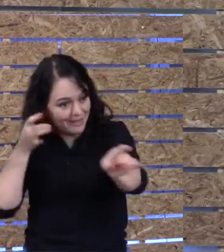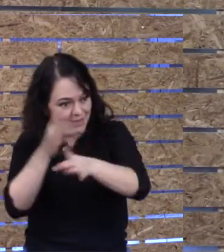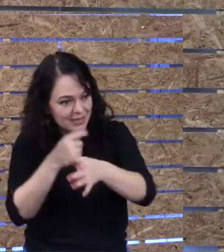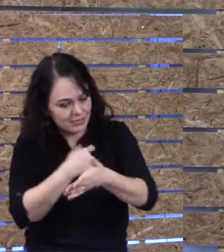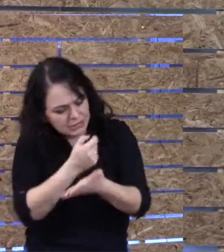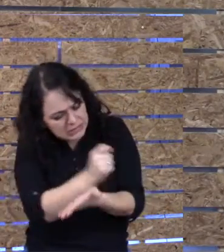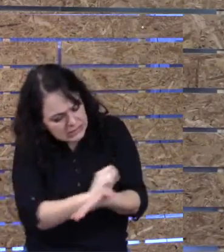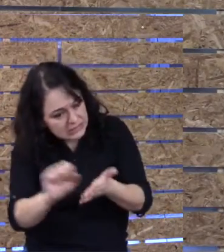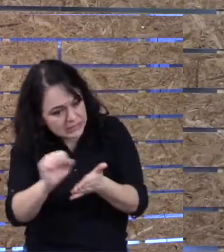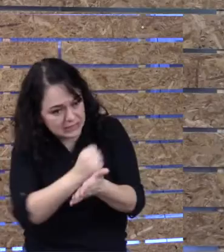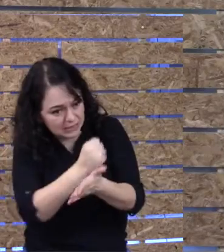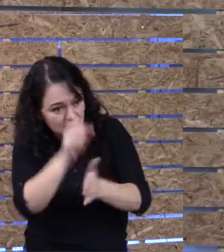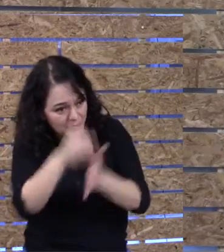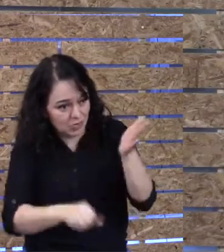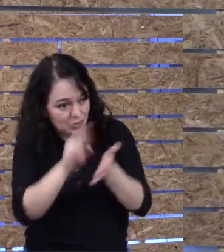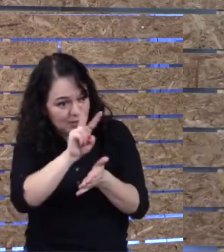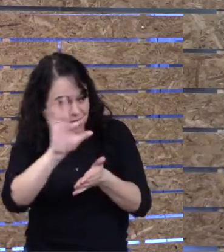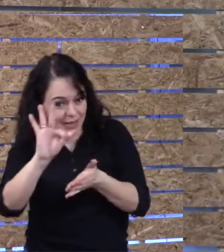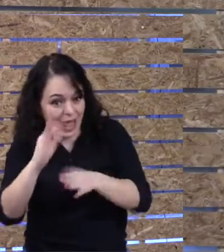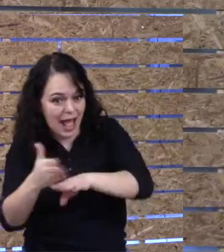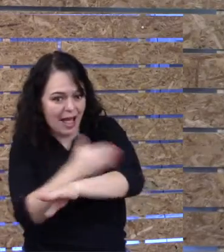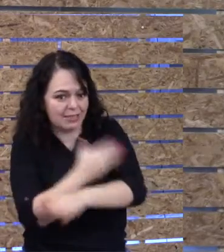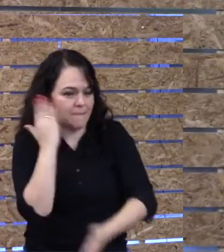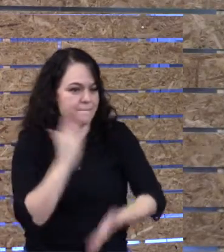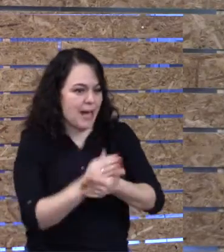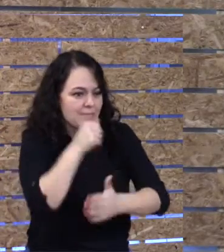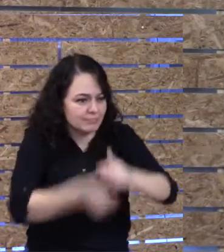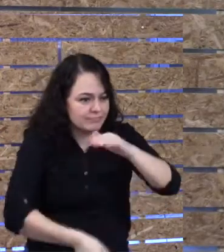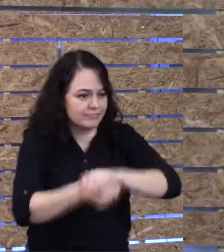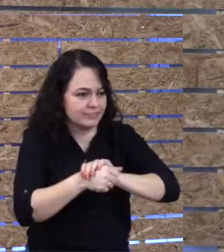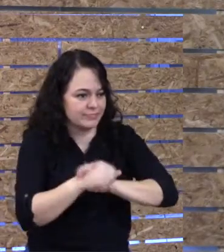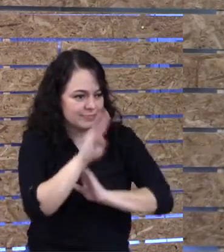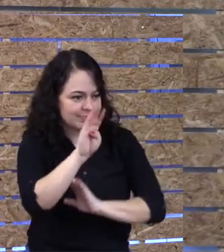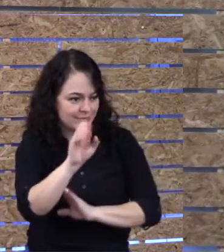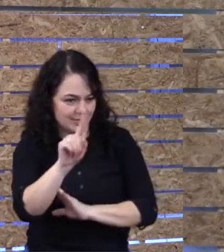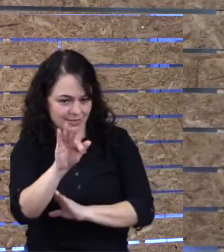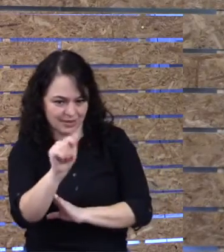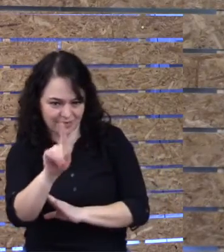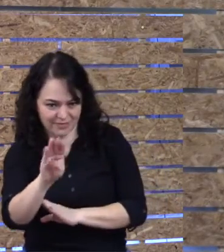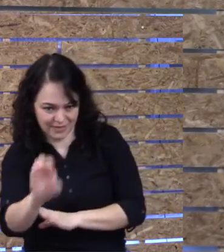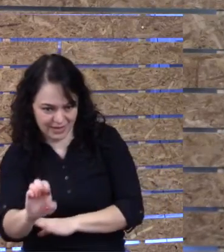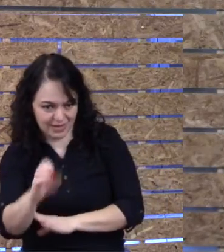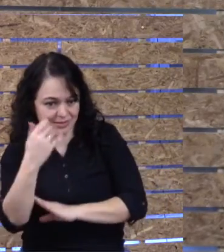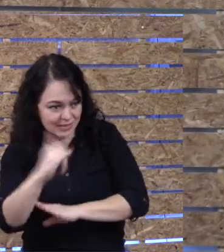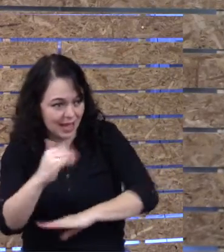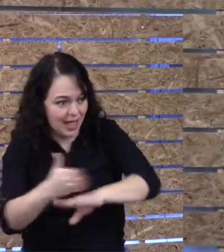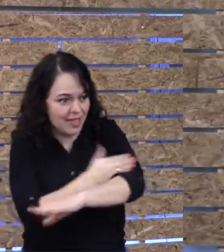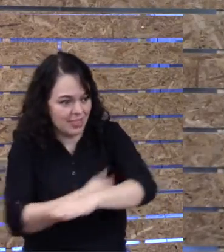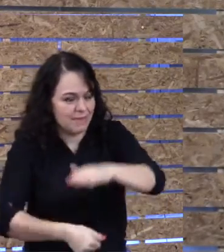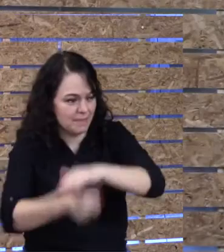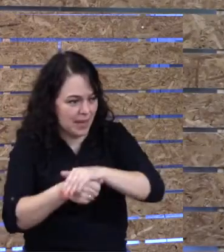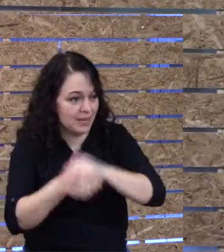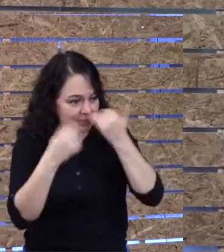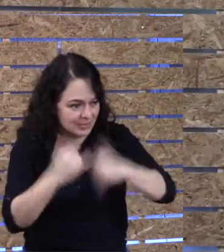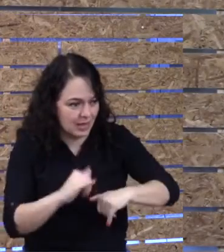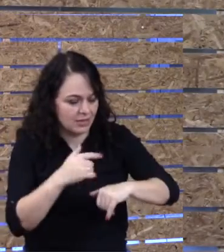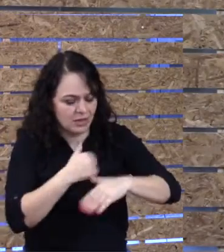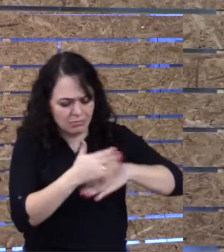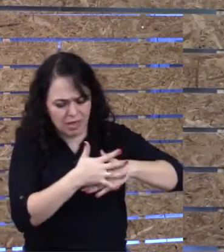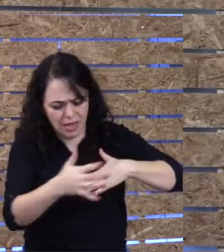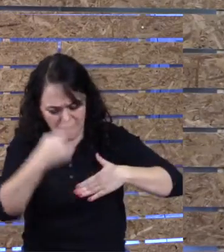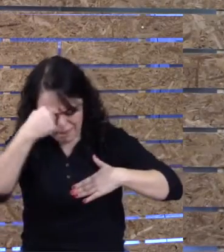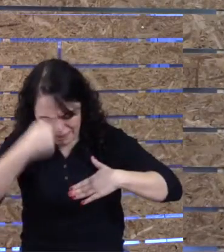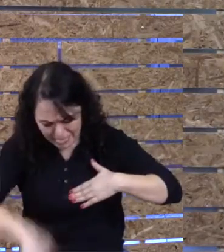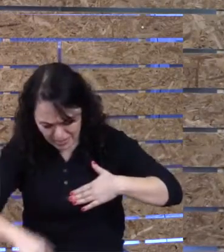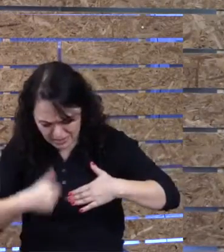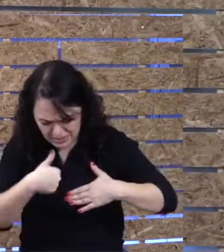un pastor que tenía un solo corderito. ¿No les suena tanto eso evangelio? No les suena tanto ese evangelio.